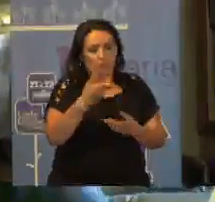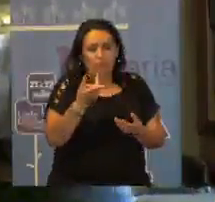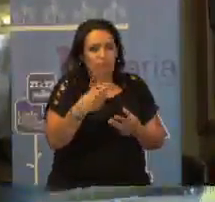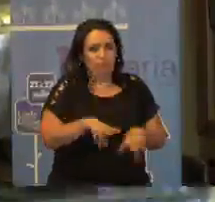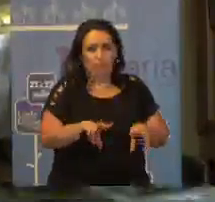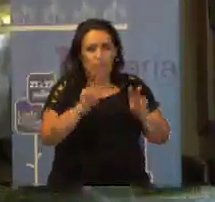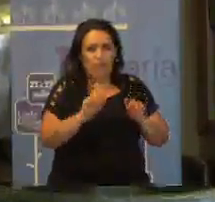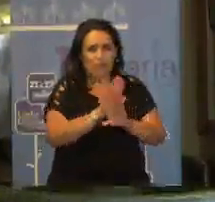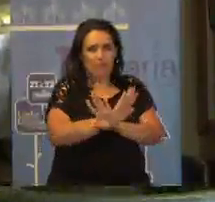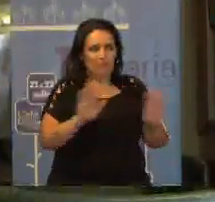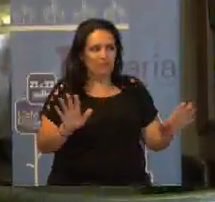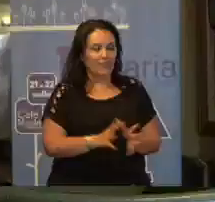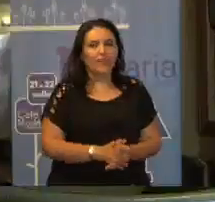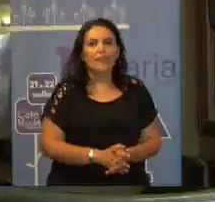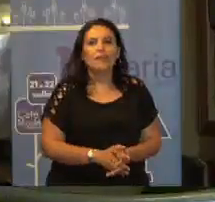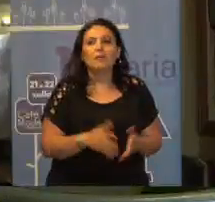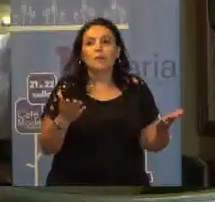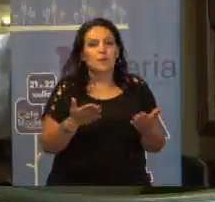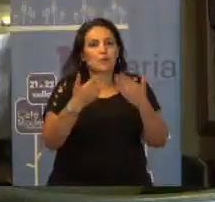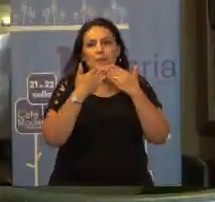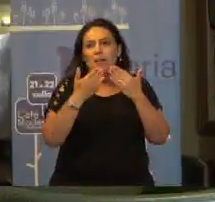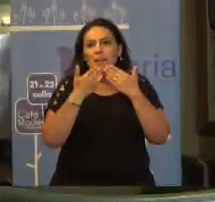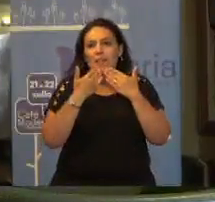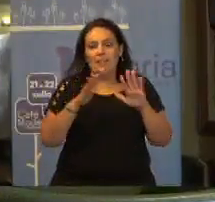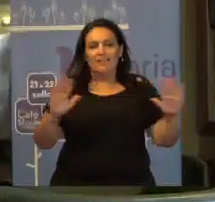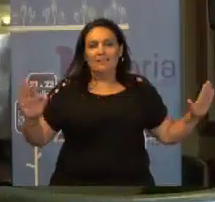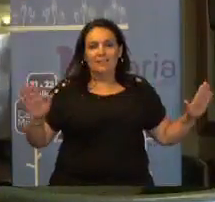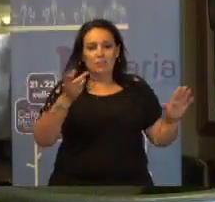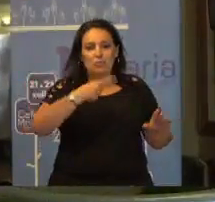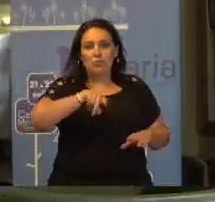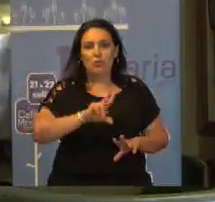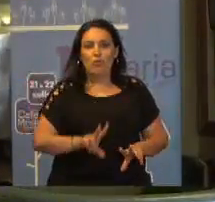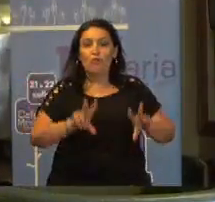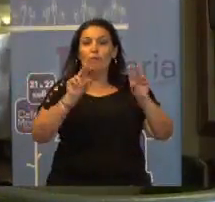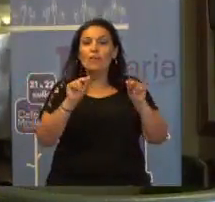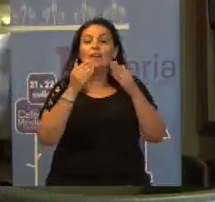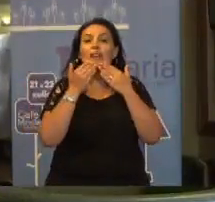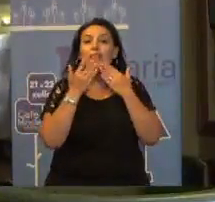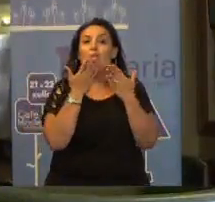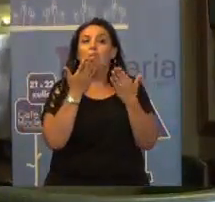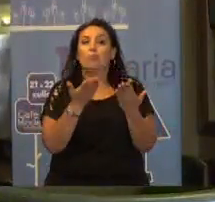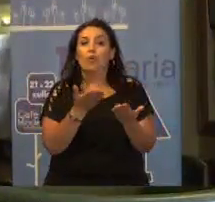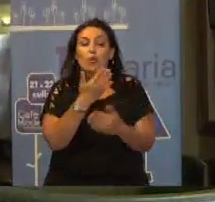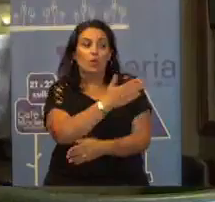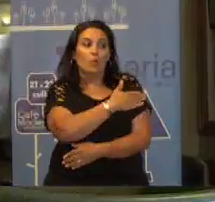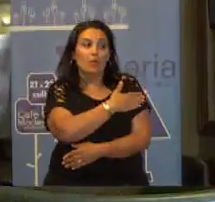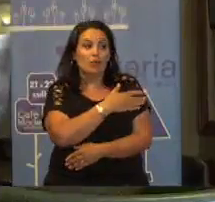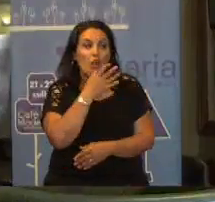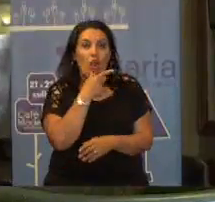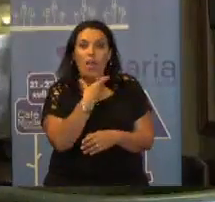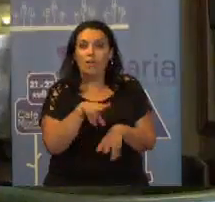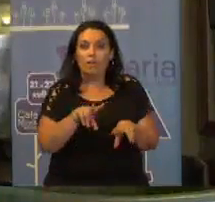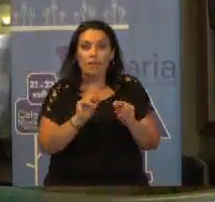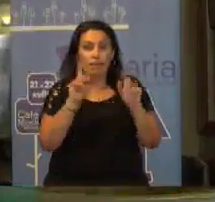Totalmente de acordo. Temos que rematar. Bueno, moitas gracias por acompañarnos. Ahora facemos a pausa